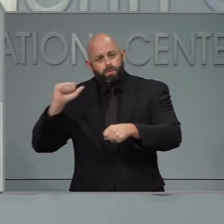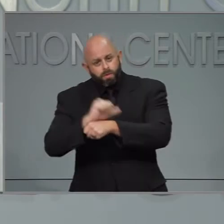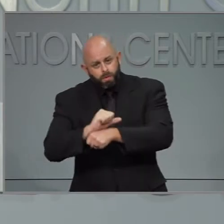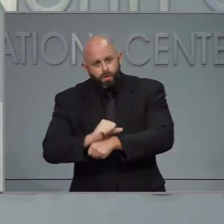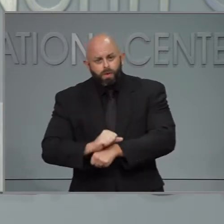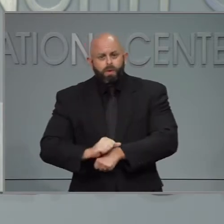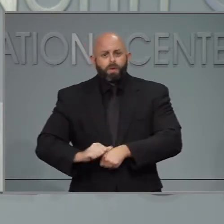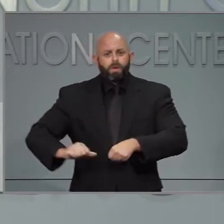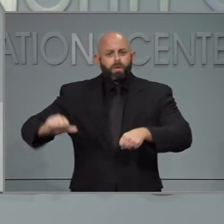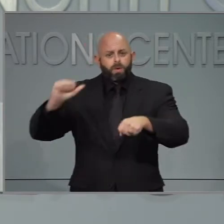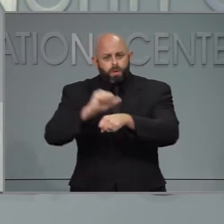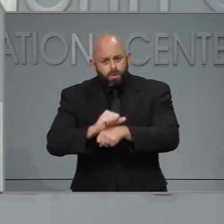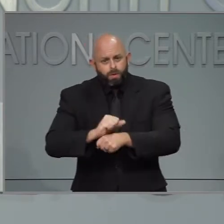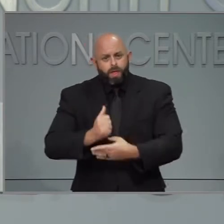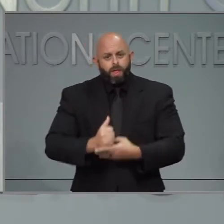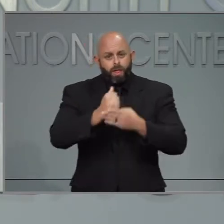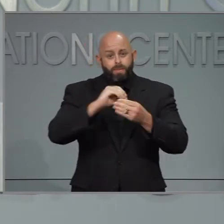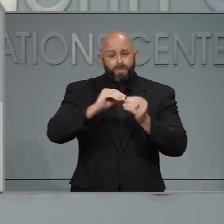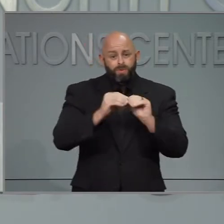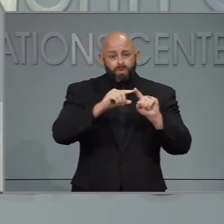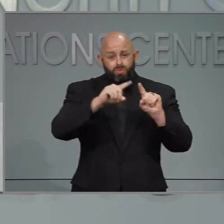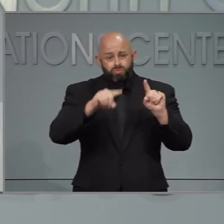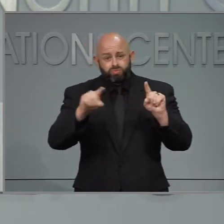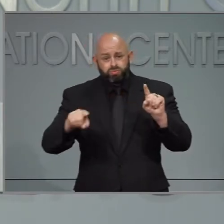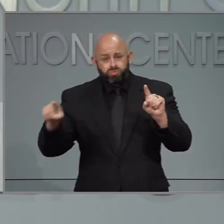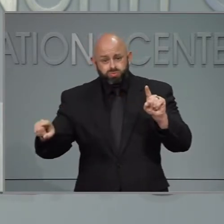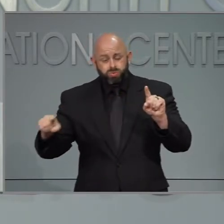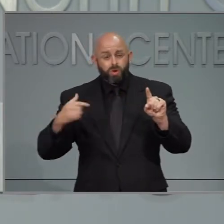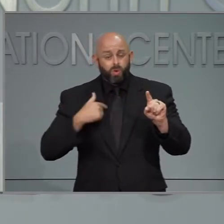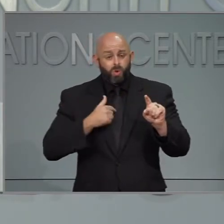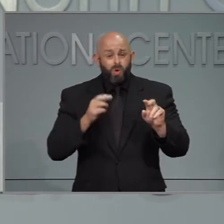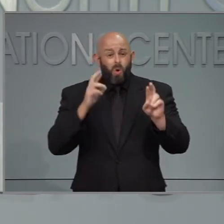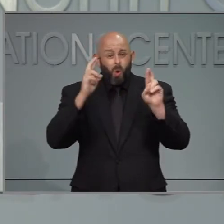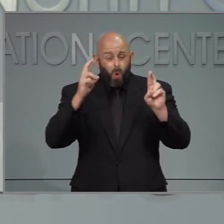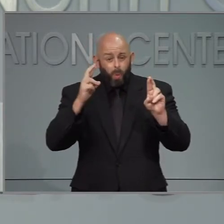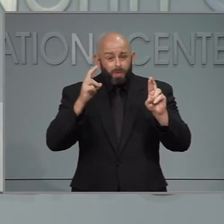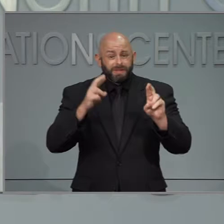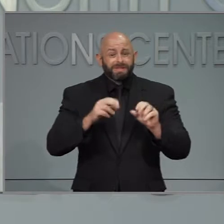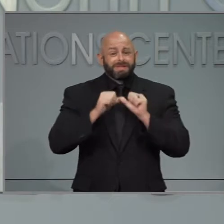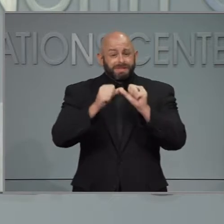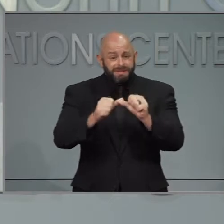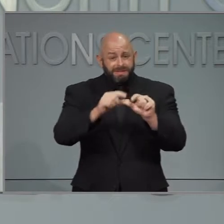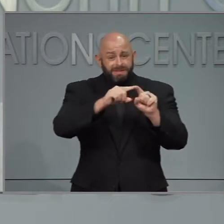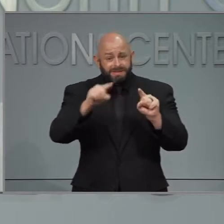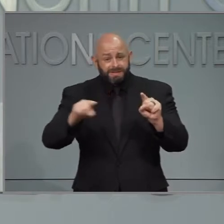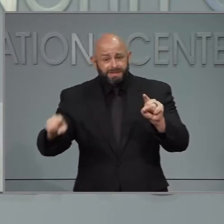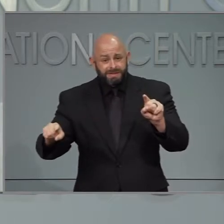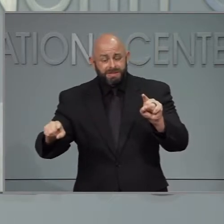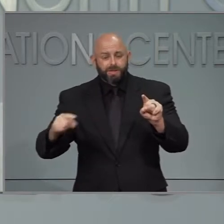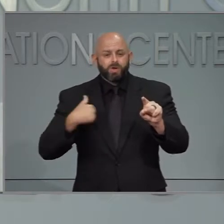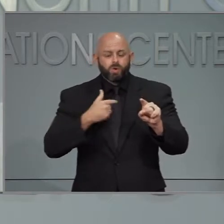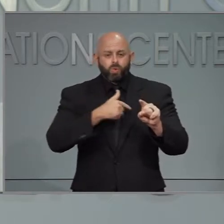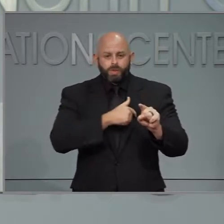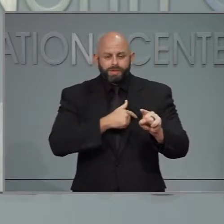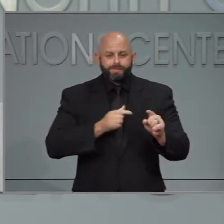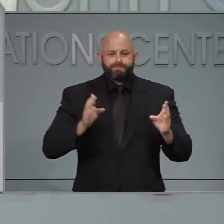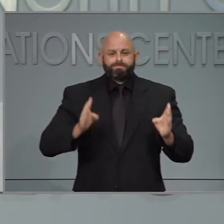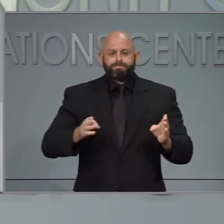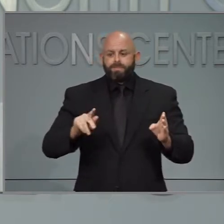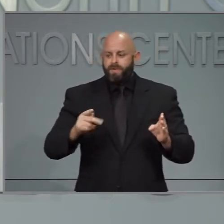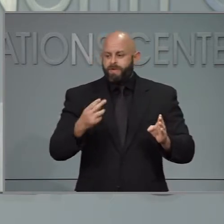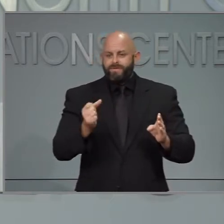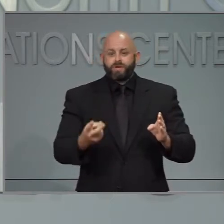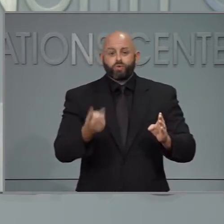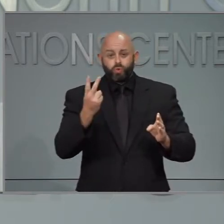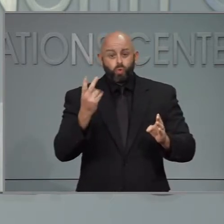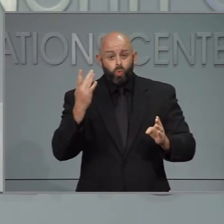COVID-19 permanecen estables o incluso están bajando en algunos casos. La pausa que hicimos en la